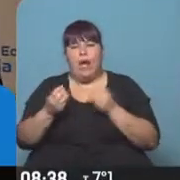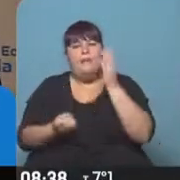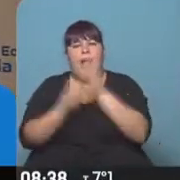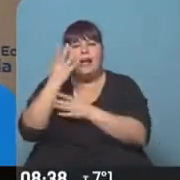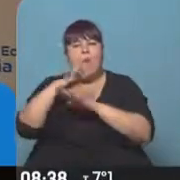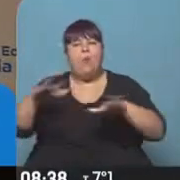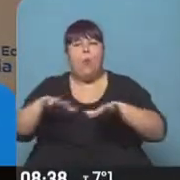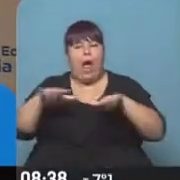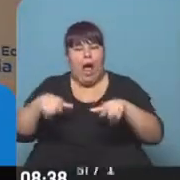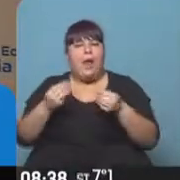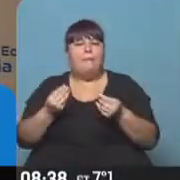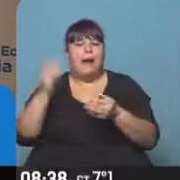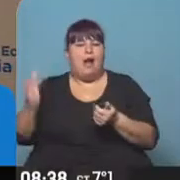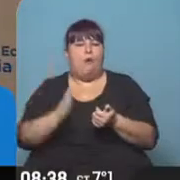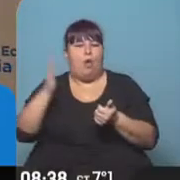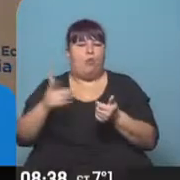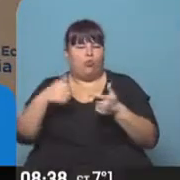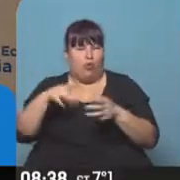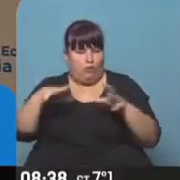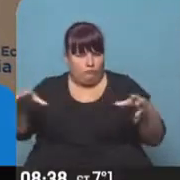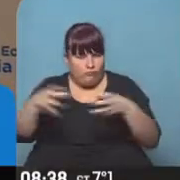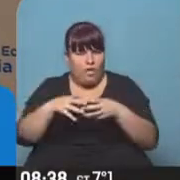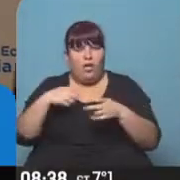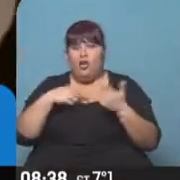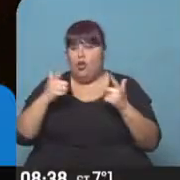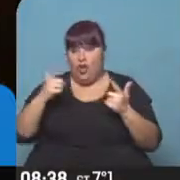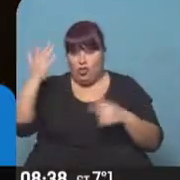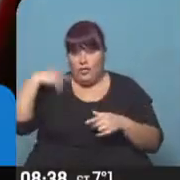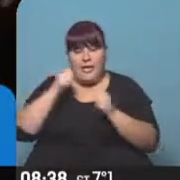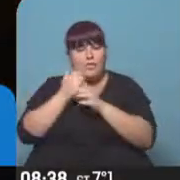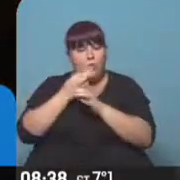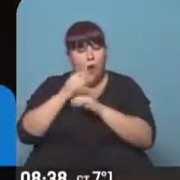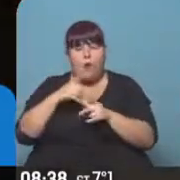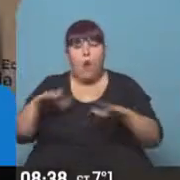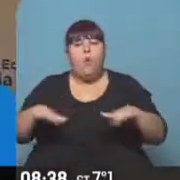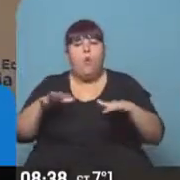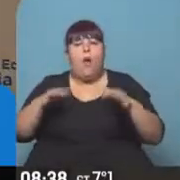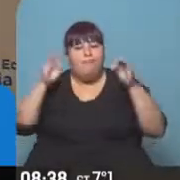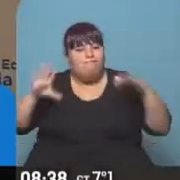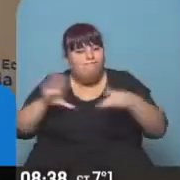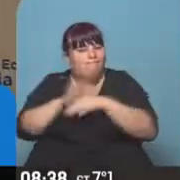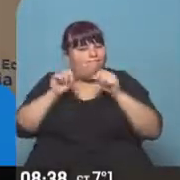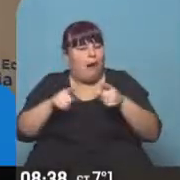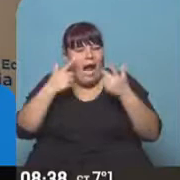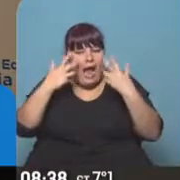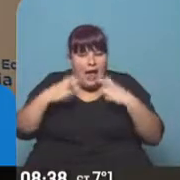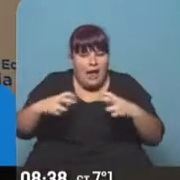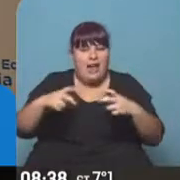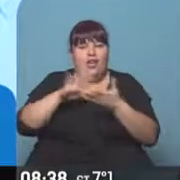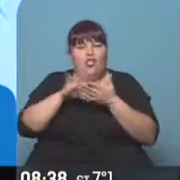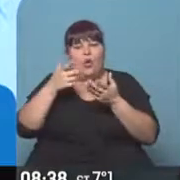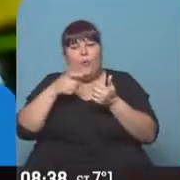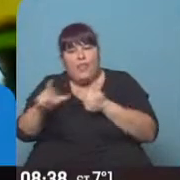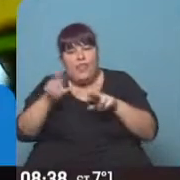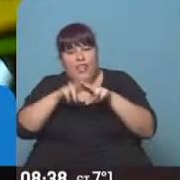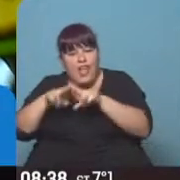creación de un espacio físico para la producción multimedial. No contábamos en nuestra escuela con un espacio adecuado para realizar la edición de